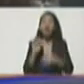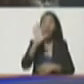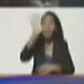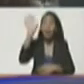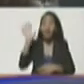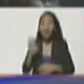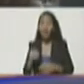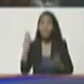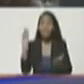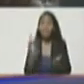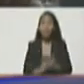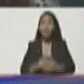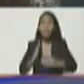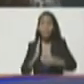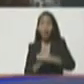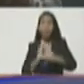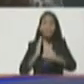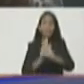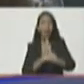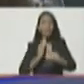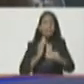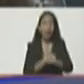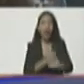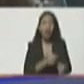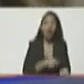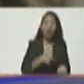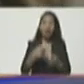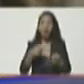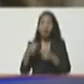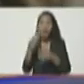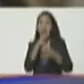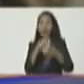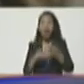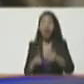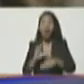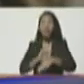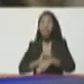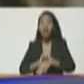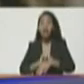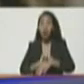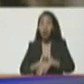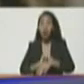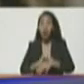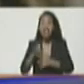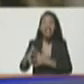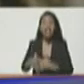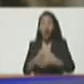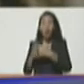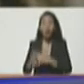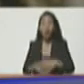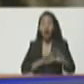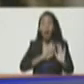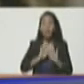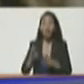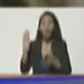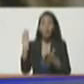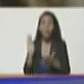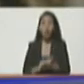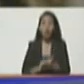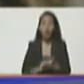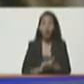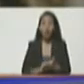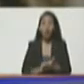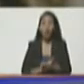impusieron obstáculos a la exportación de insumos médicos y Estados Unidos reforzó la aplicación